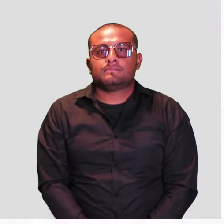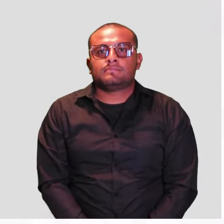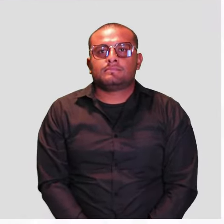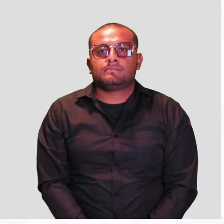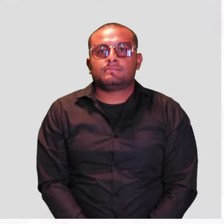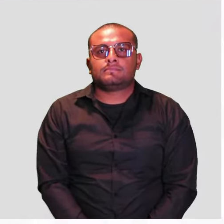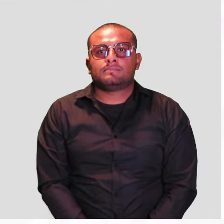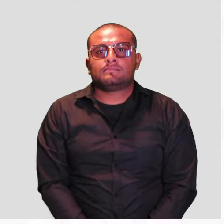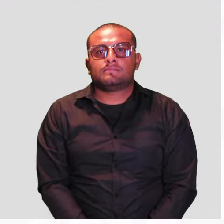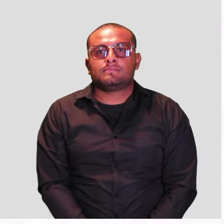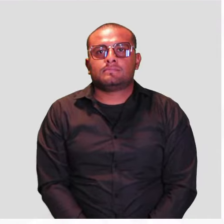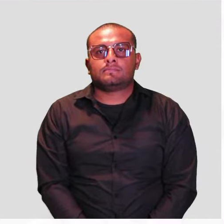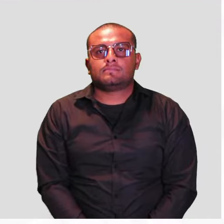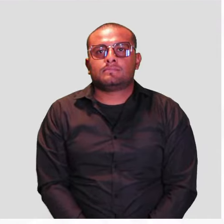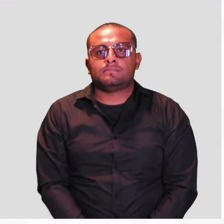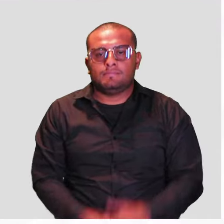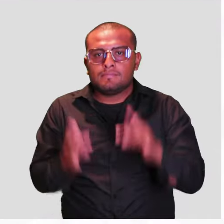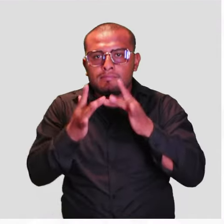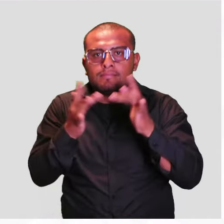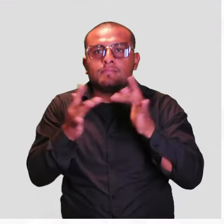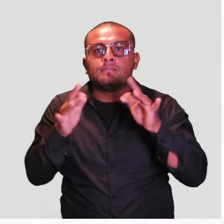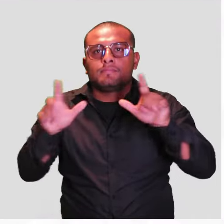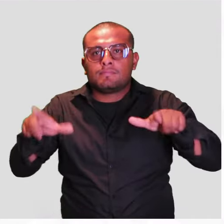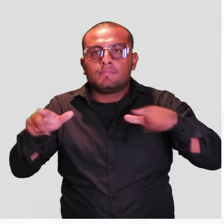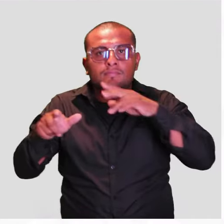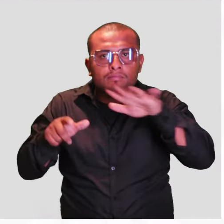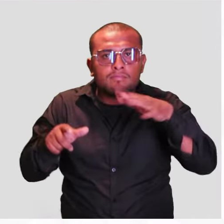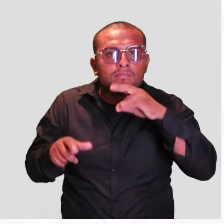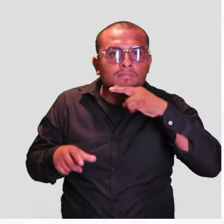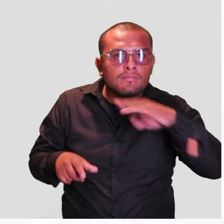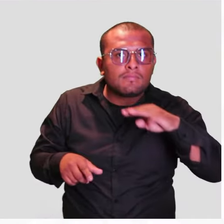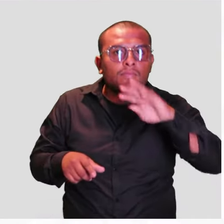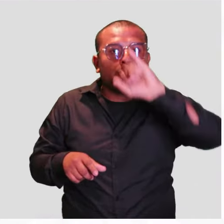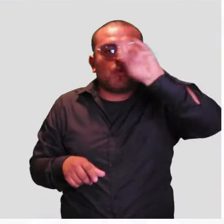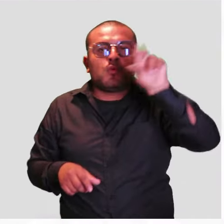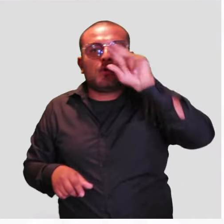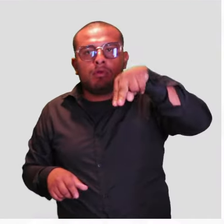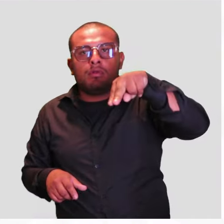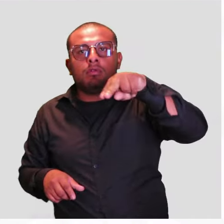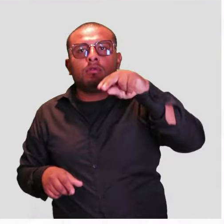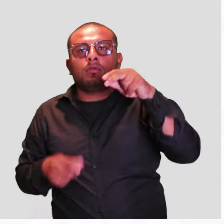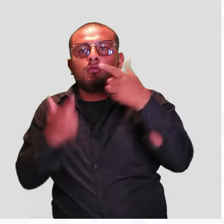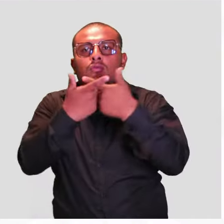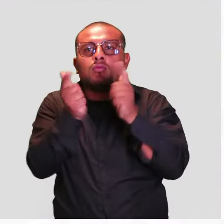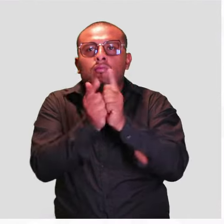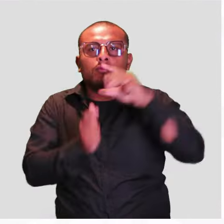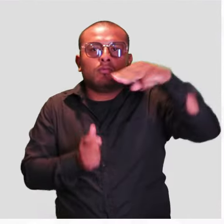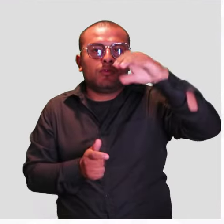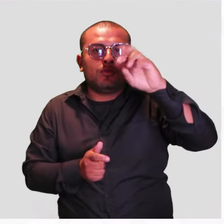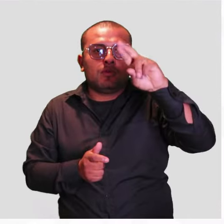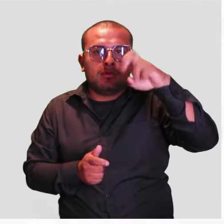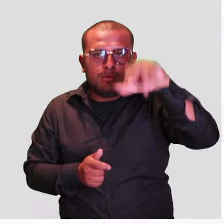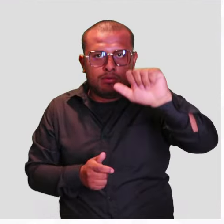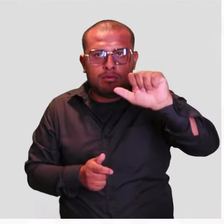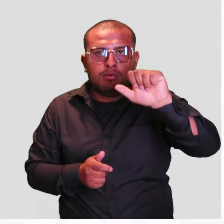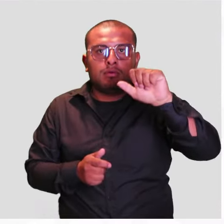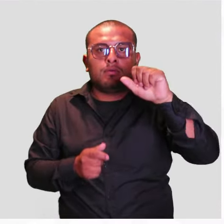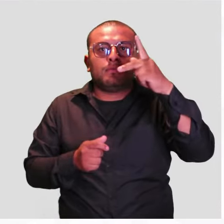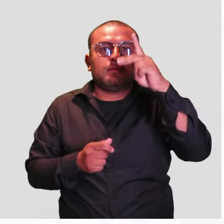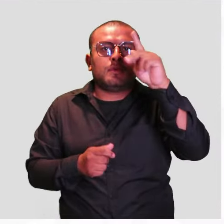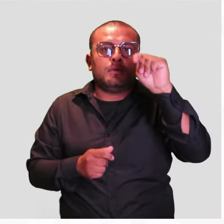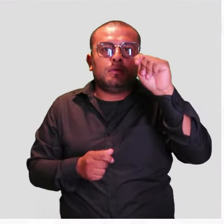en el chat para el candidato Juan Alvarado, candidato por los partidos Morena, PT y Partido Verde Ecologista de México. Candidato,